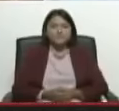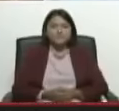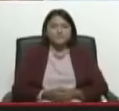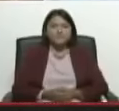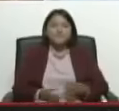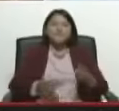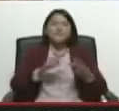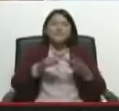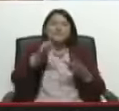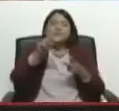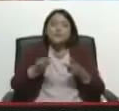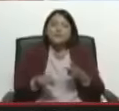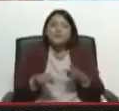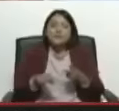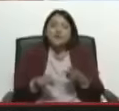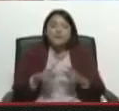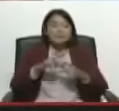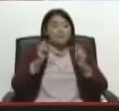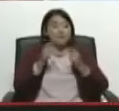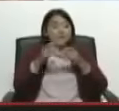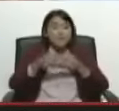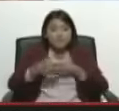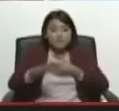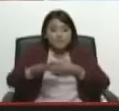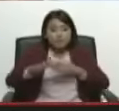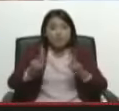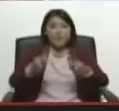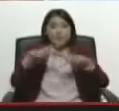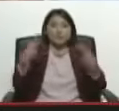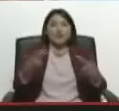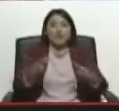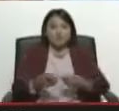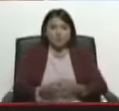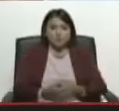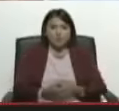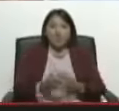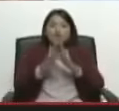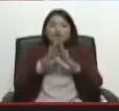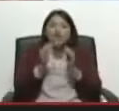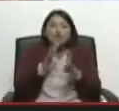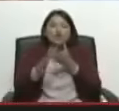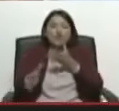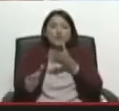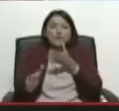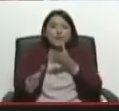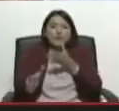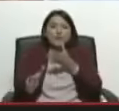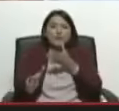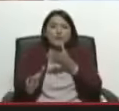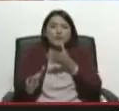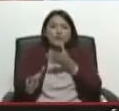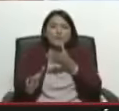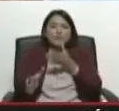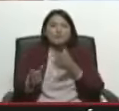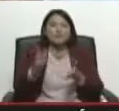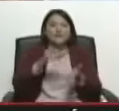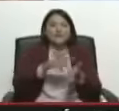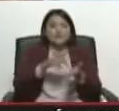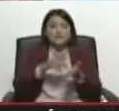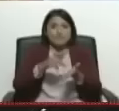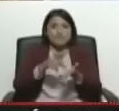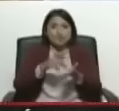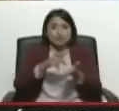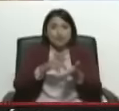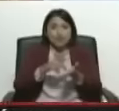tenemos también que se va a estar publicando en la Gaceta Oficial todo lo que tiene que ver con la participación de